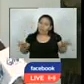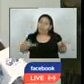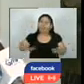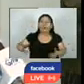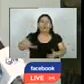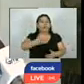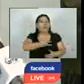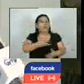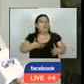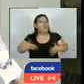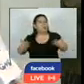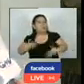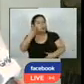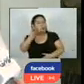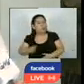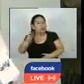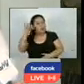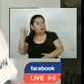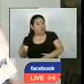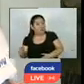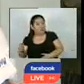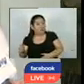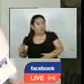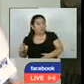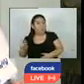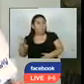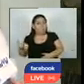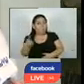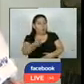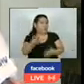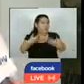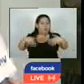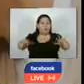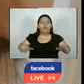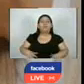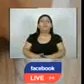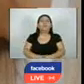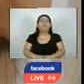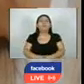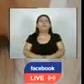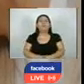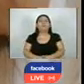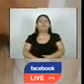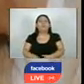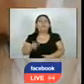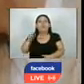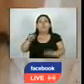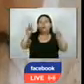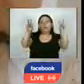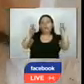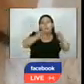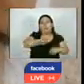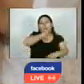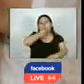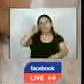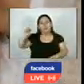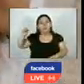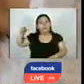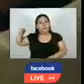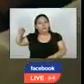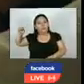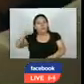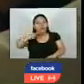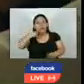enfrentamos a esto en el día a día si uno trabaja con personas en general. Un informe de la Organización Panamericana de la